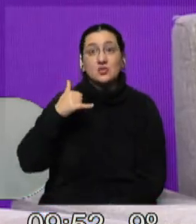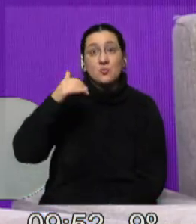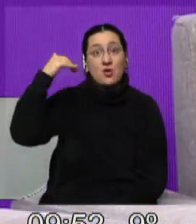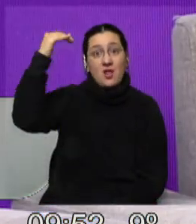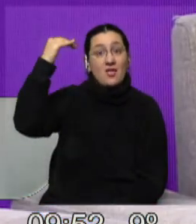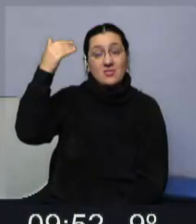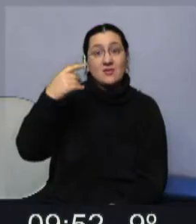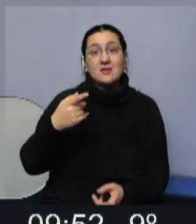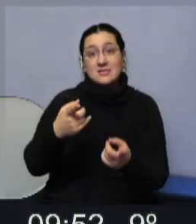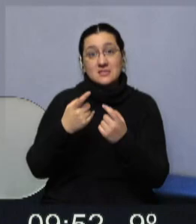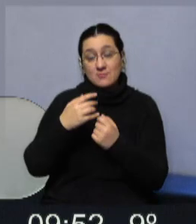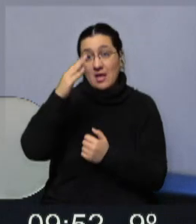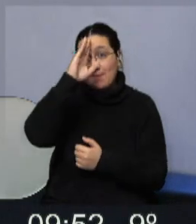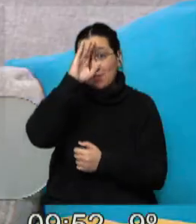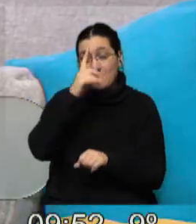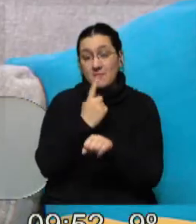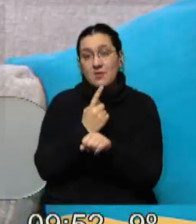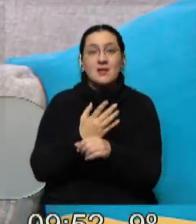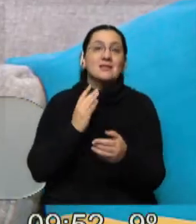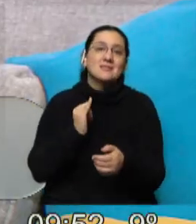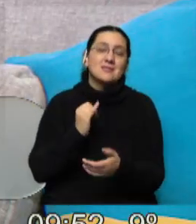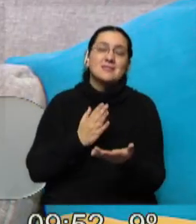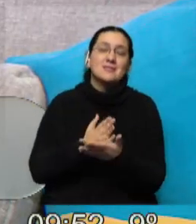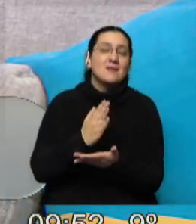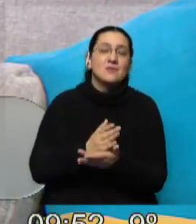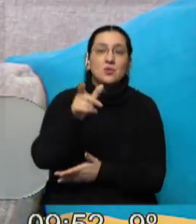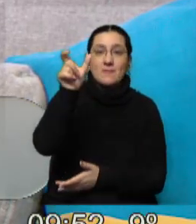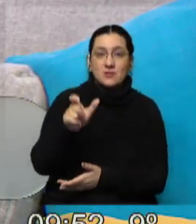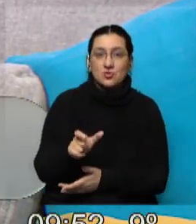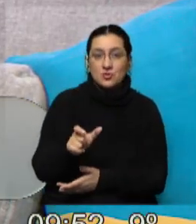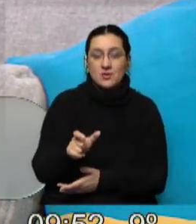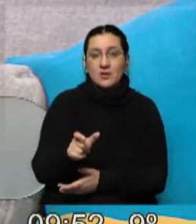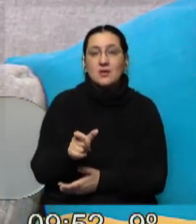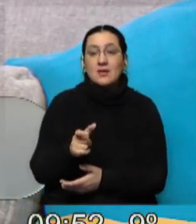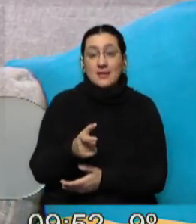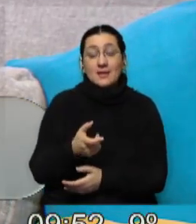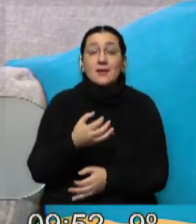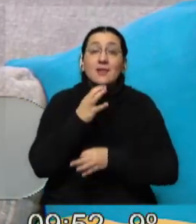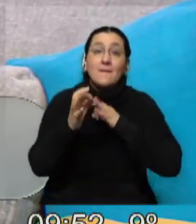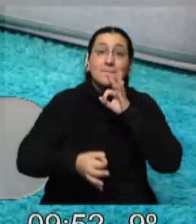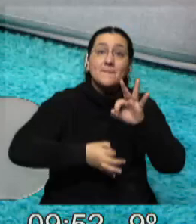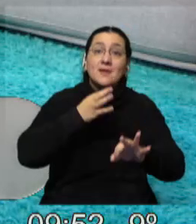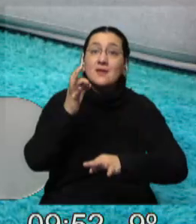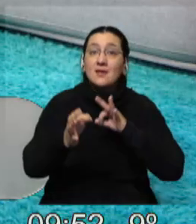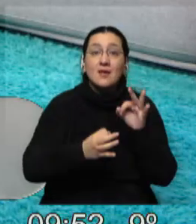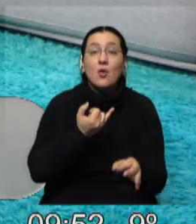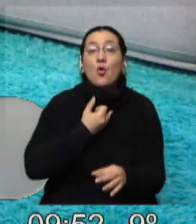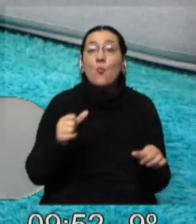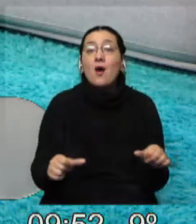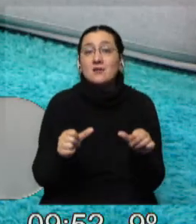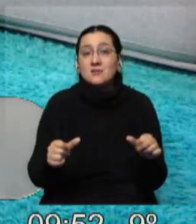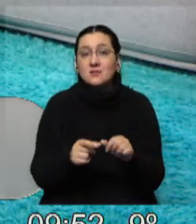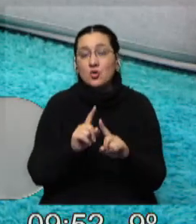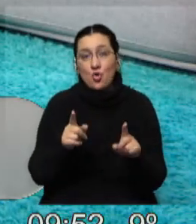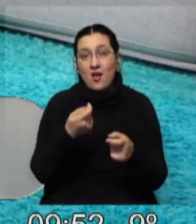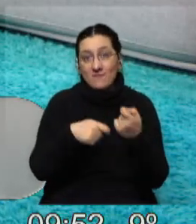que se necesita un profesor. En realidad siempre es alguien que está bueno que te vaya involucrando en las prácticas. No el vendedor del sex